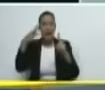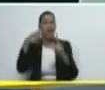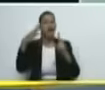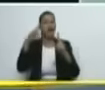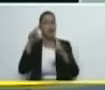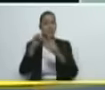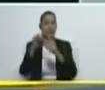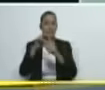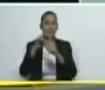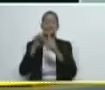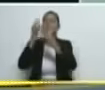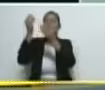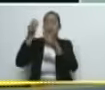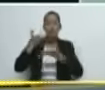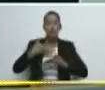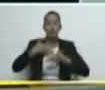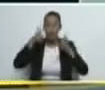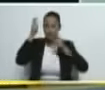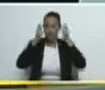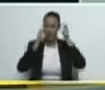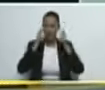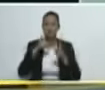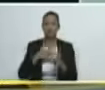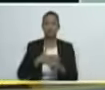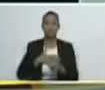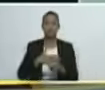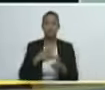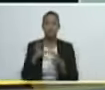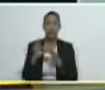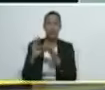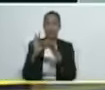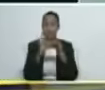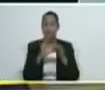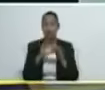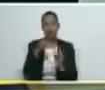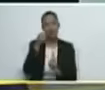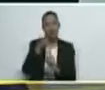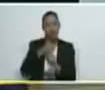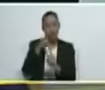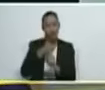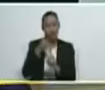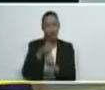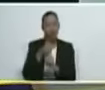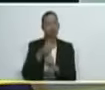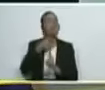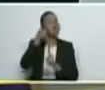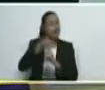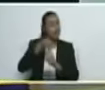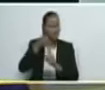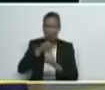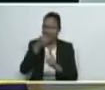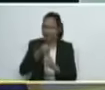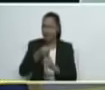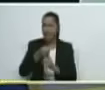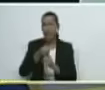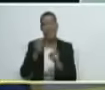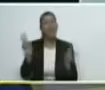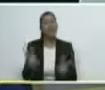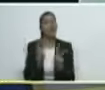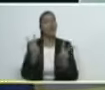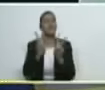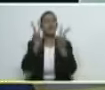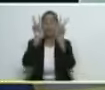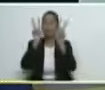nos dejó Hugo Chávez. La unidad, la lucha, la batalla y sobre todo la victoria,